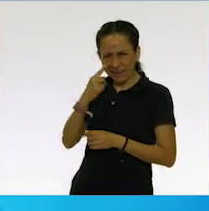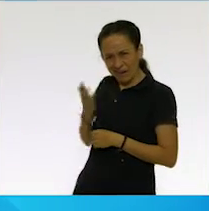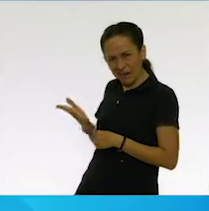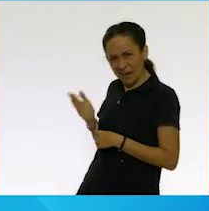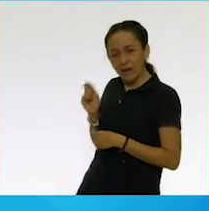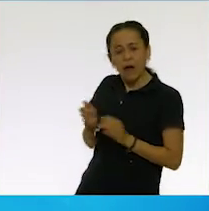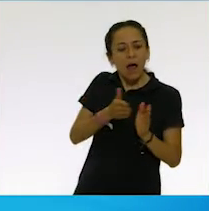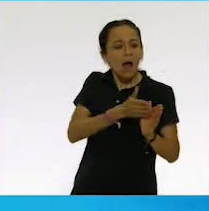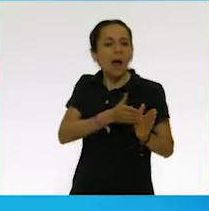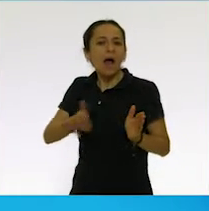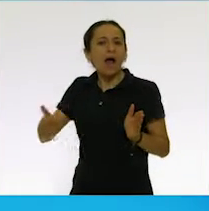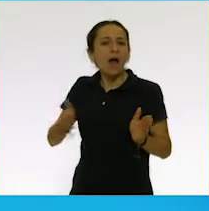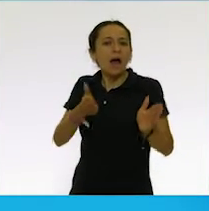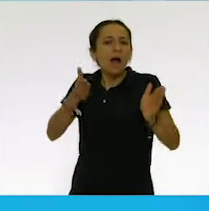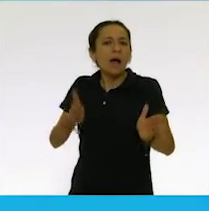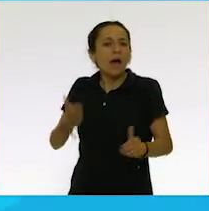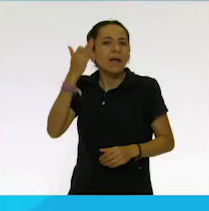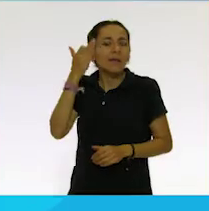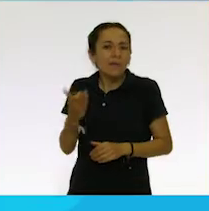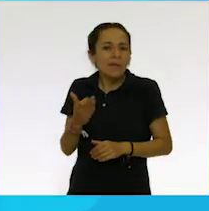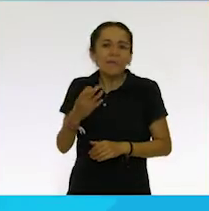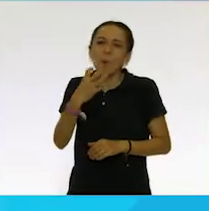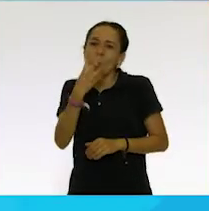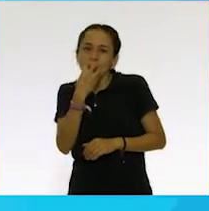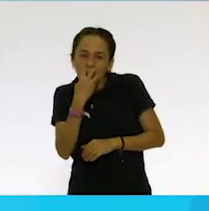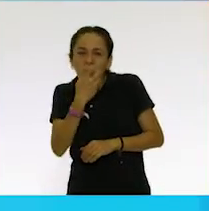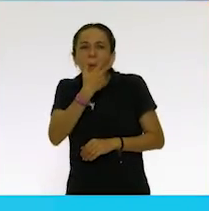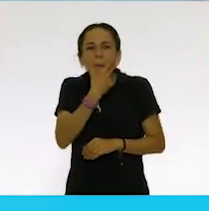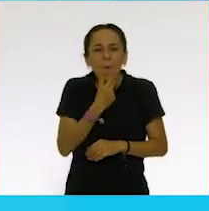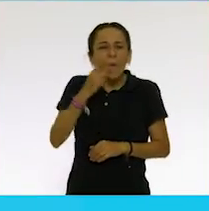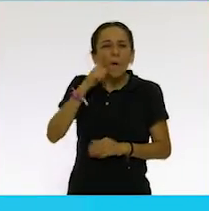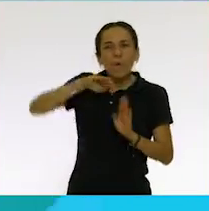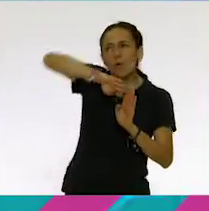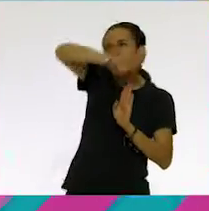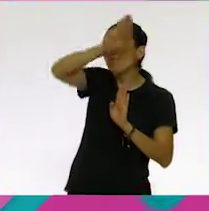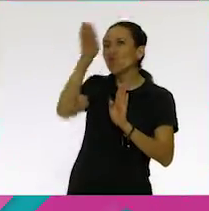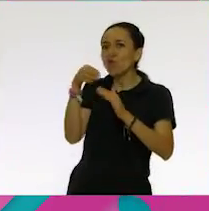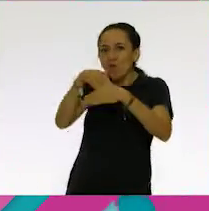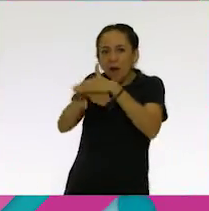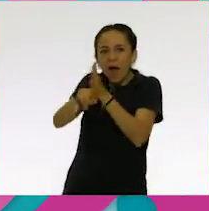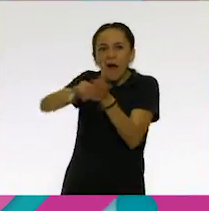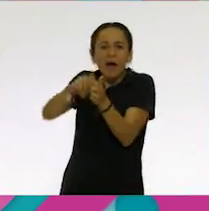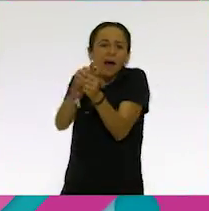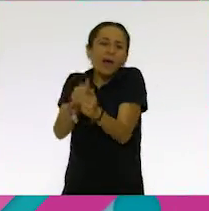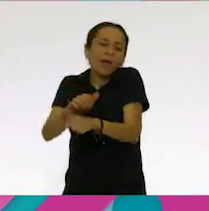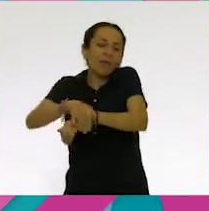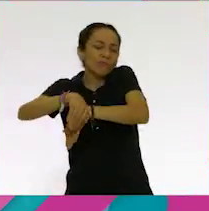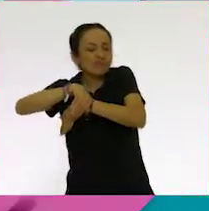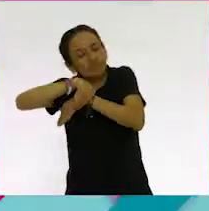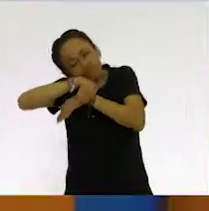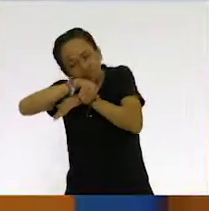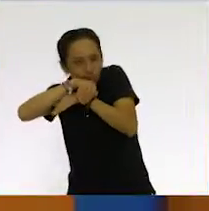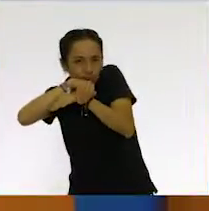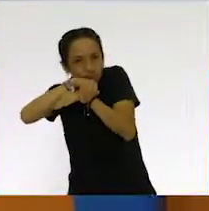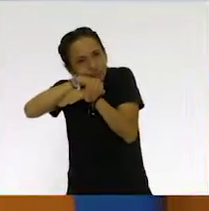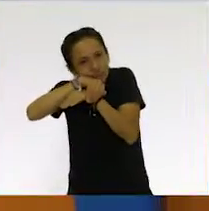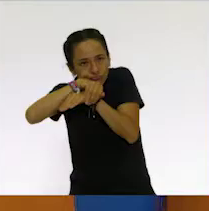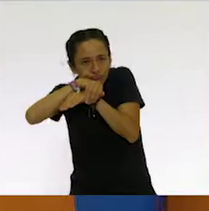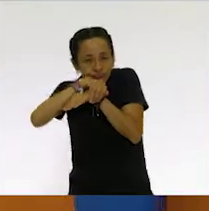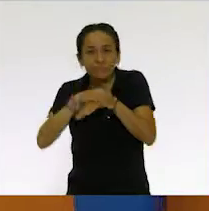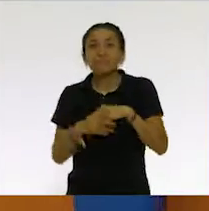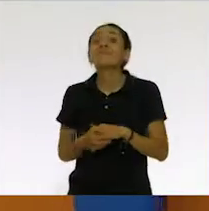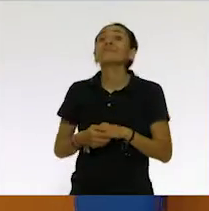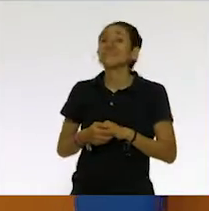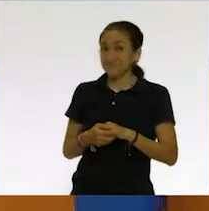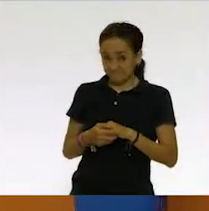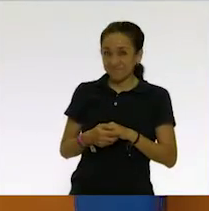duermen los osos y las osas. Así es. Hibernación. Muy bien. Oye, ¿sabes qué? A rato llegando a mi casa, voy a leer